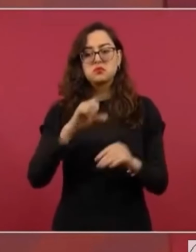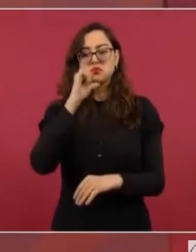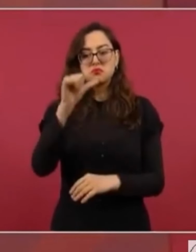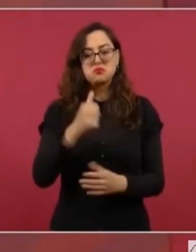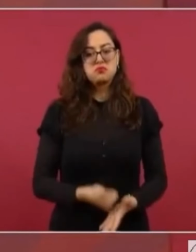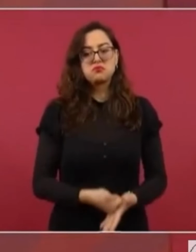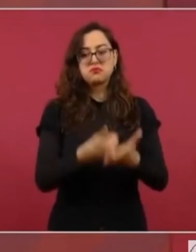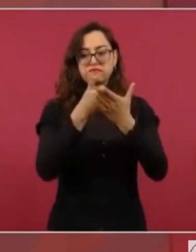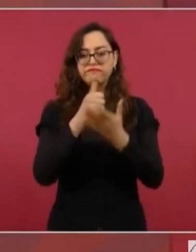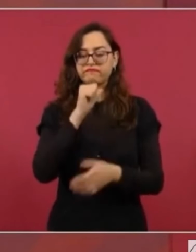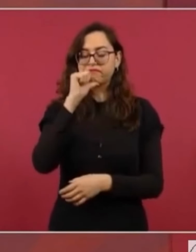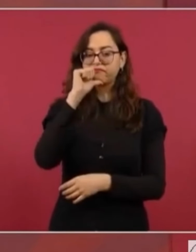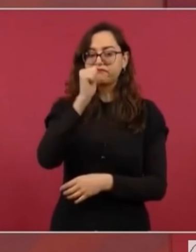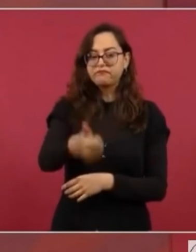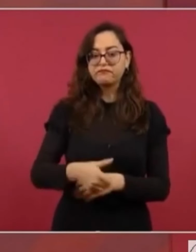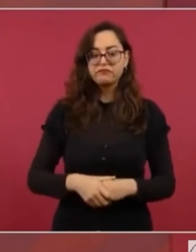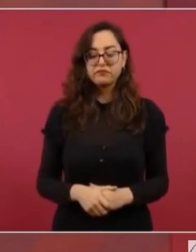para todo,